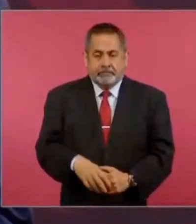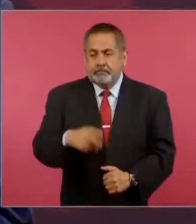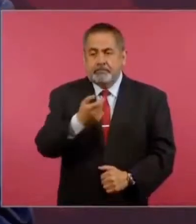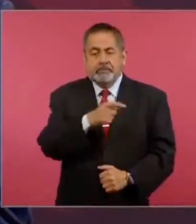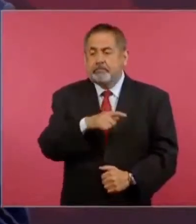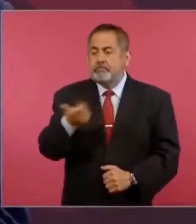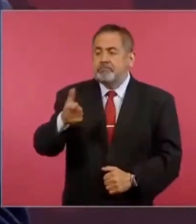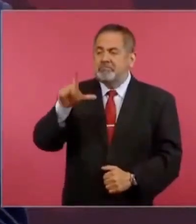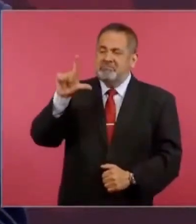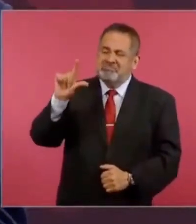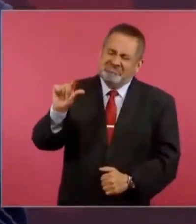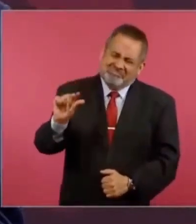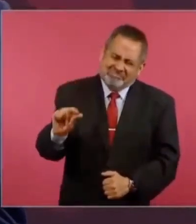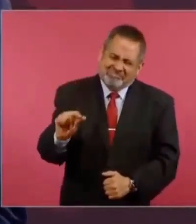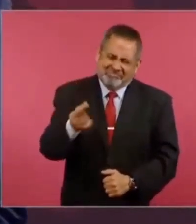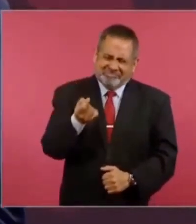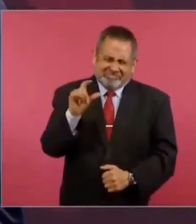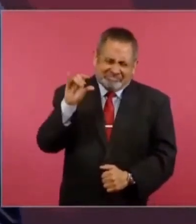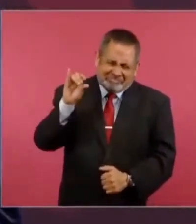redujeron al mínimo